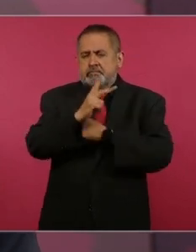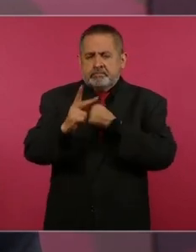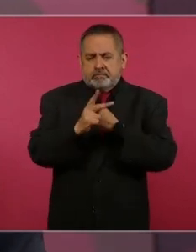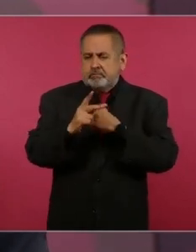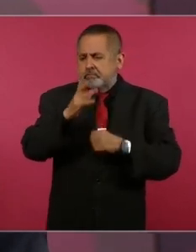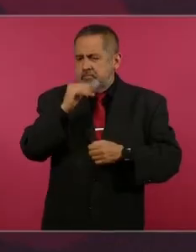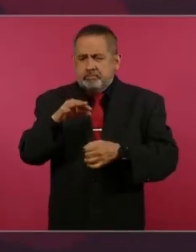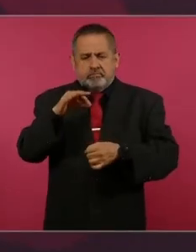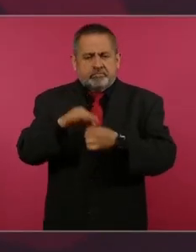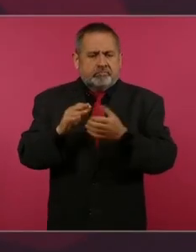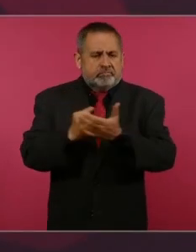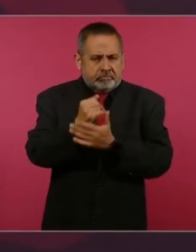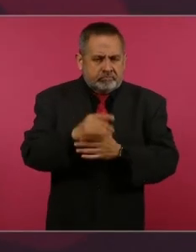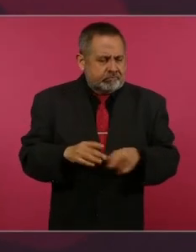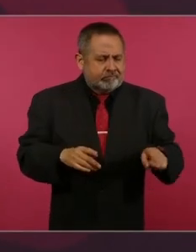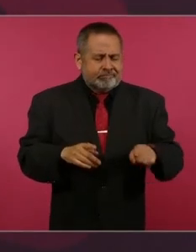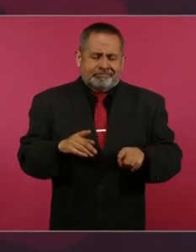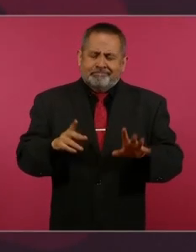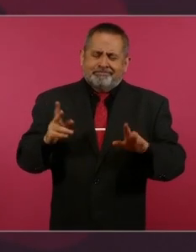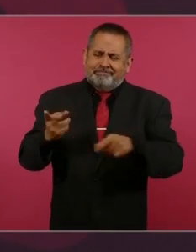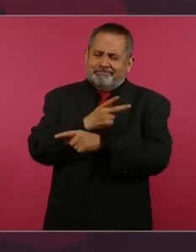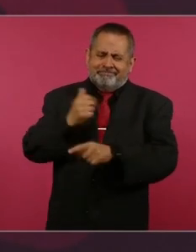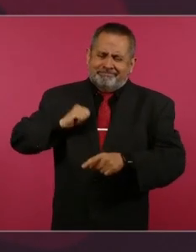algo que, por cierto, es obsoleto,